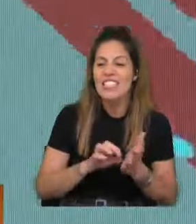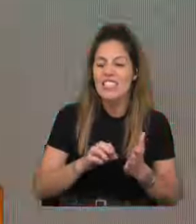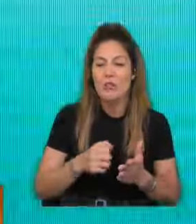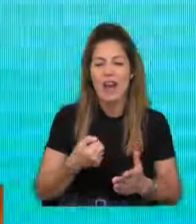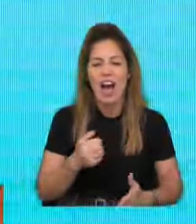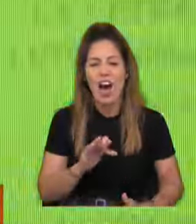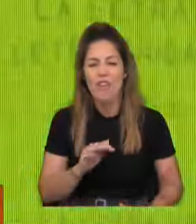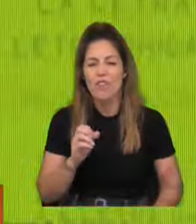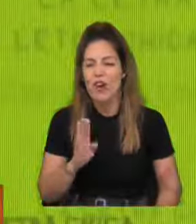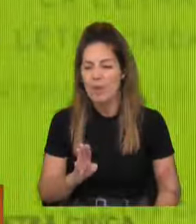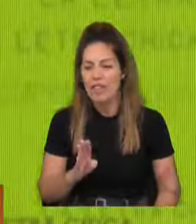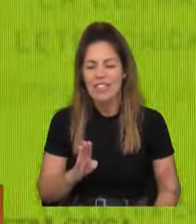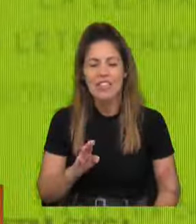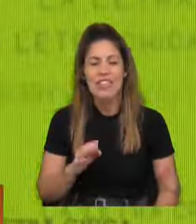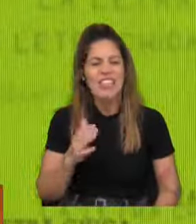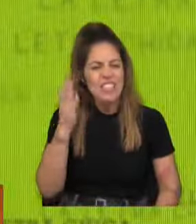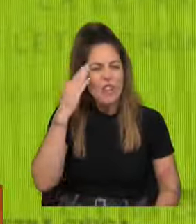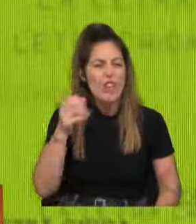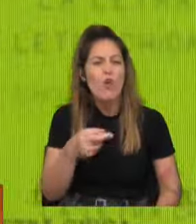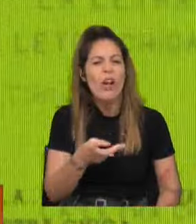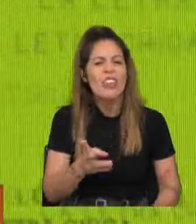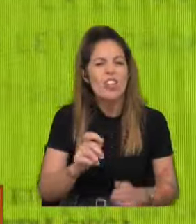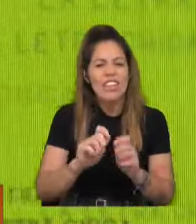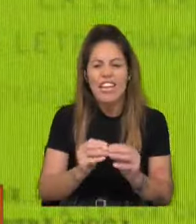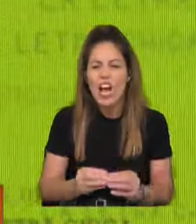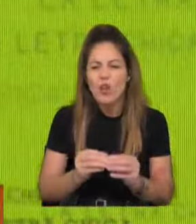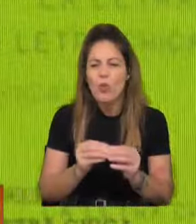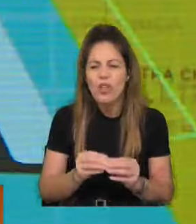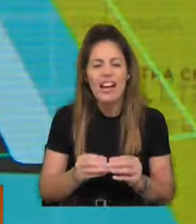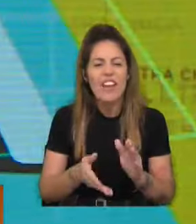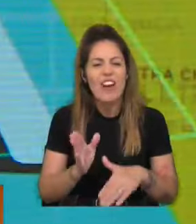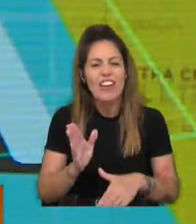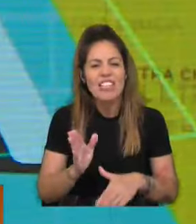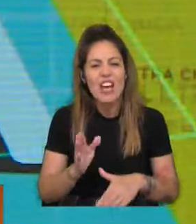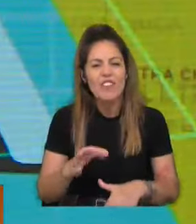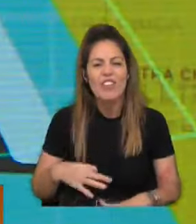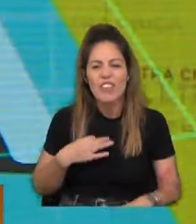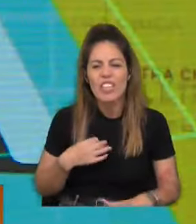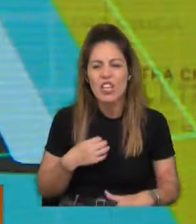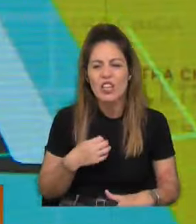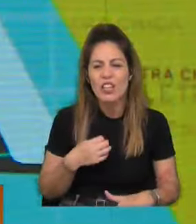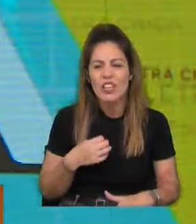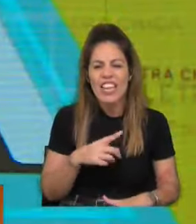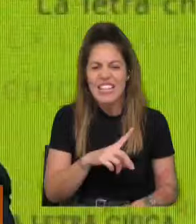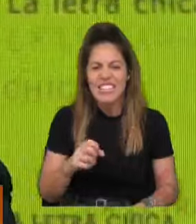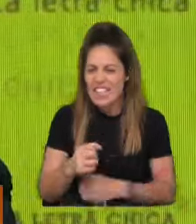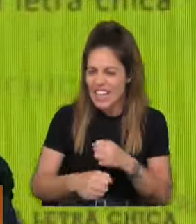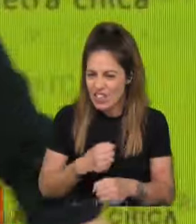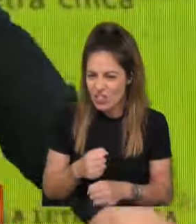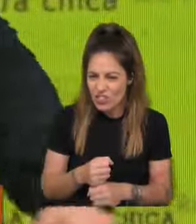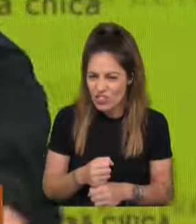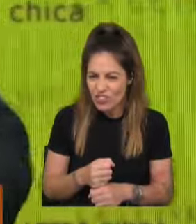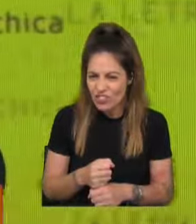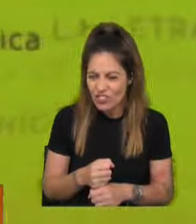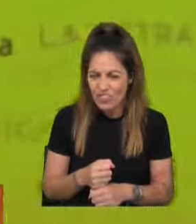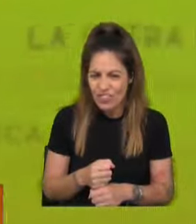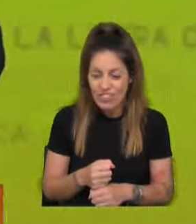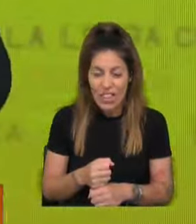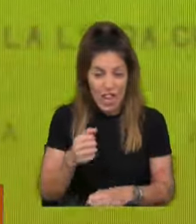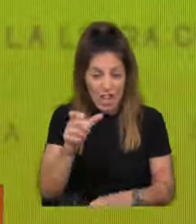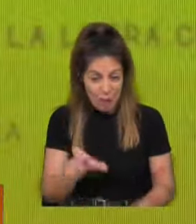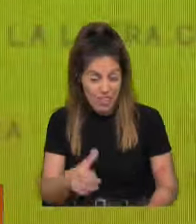años te calculan que vas a vivir para vivirte el ahorro jubilatorio Cuántos 100 años la gente sabe esto los que hablan de que